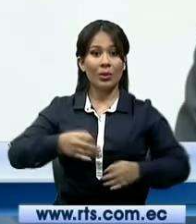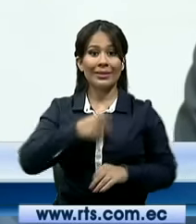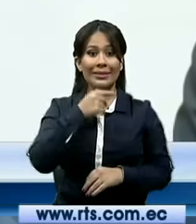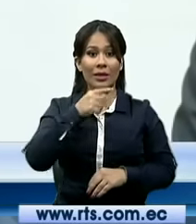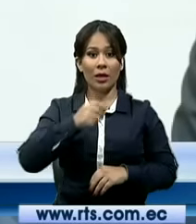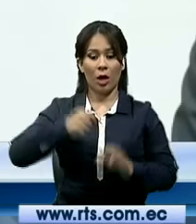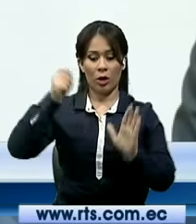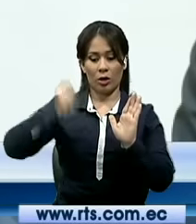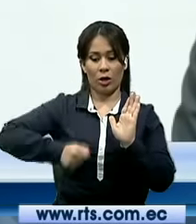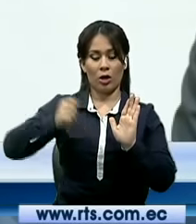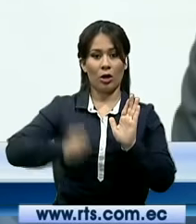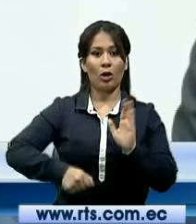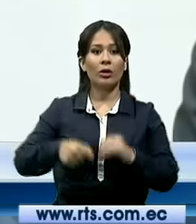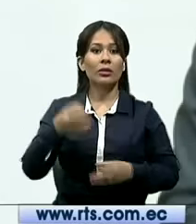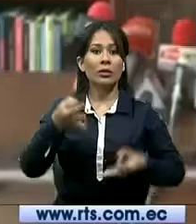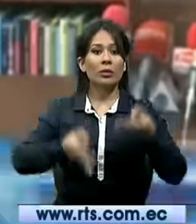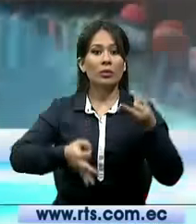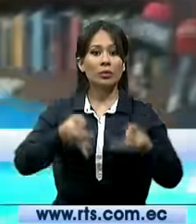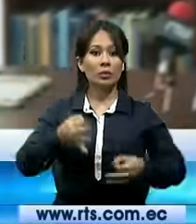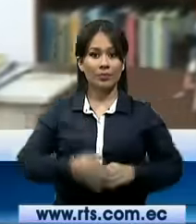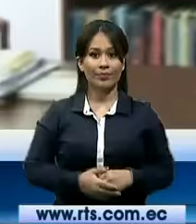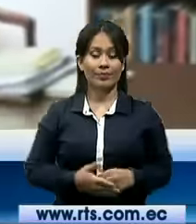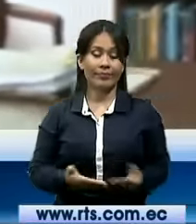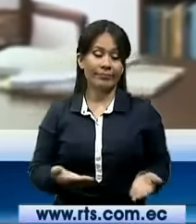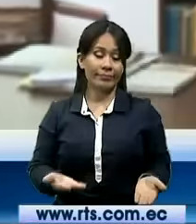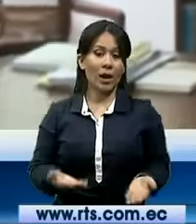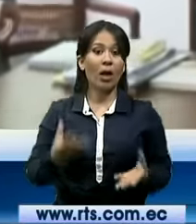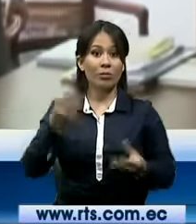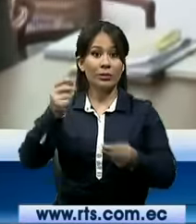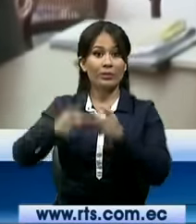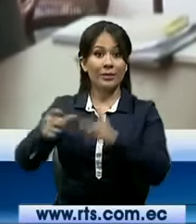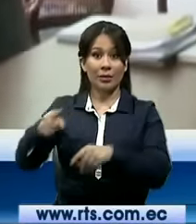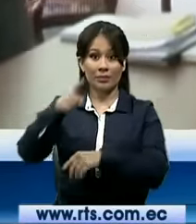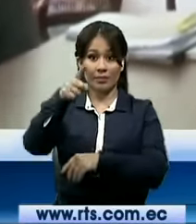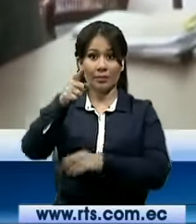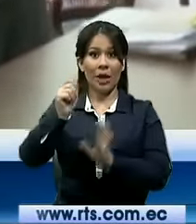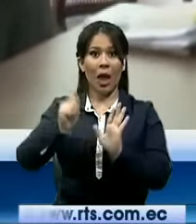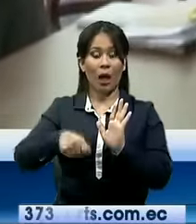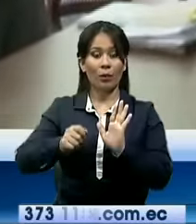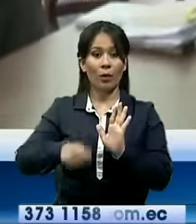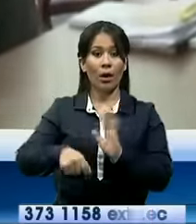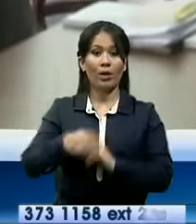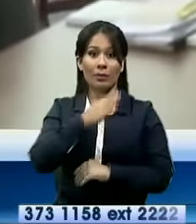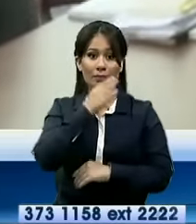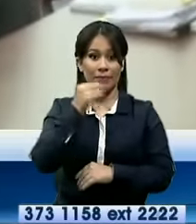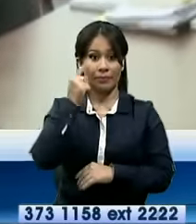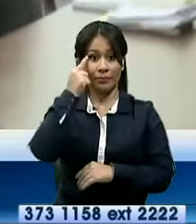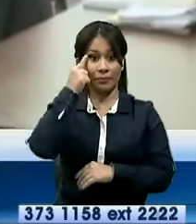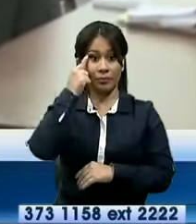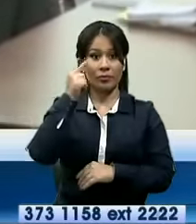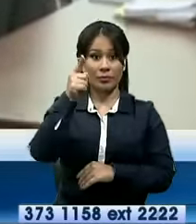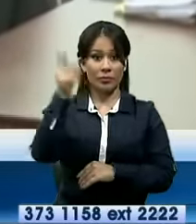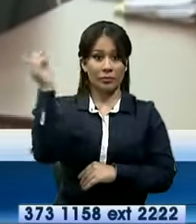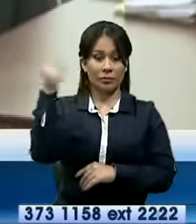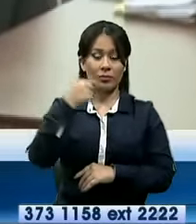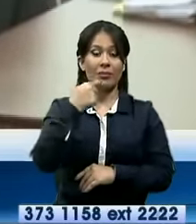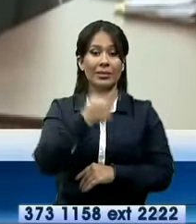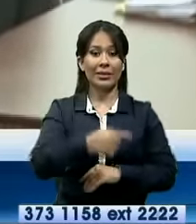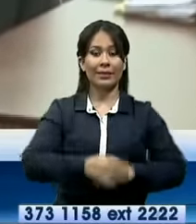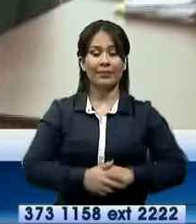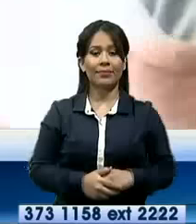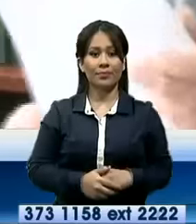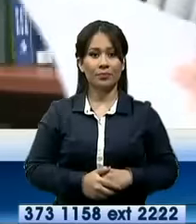Corte Provincial de Justicia. Lo que es refutado por Caupolicán Ochoa, abogado defensor del presidente de la